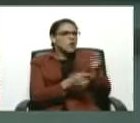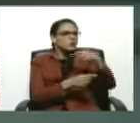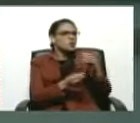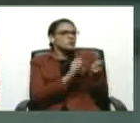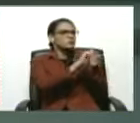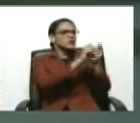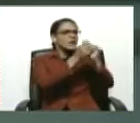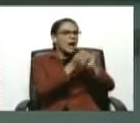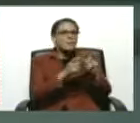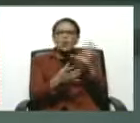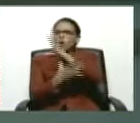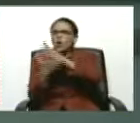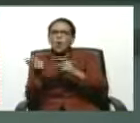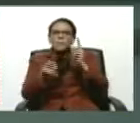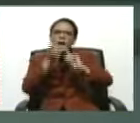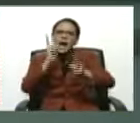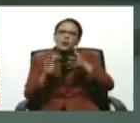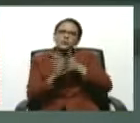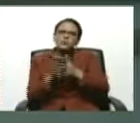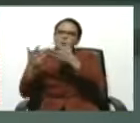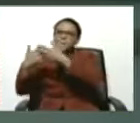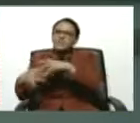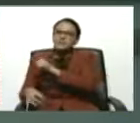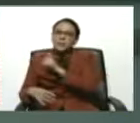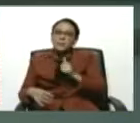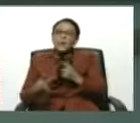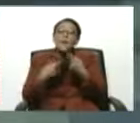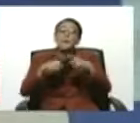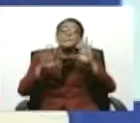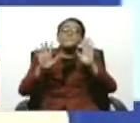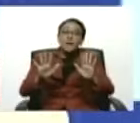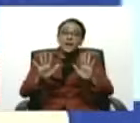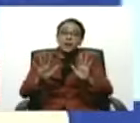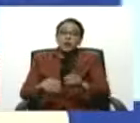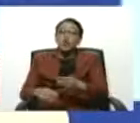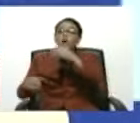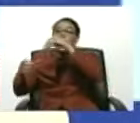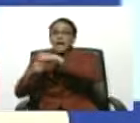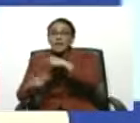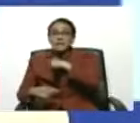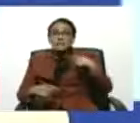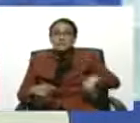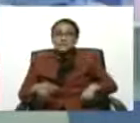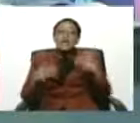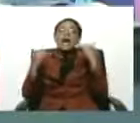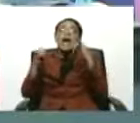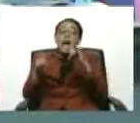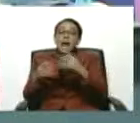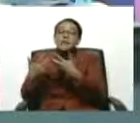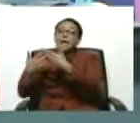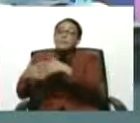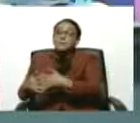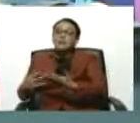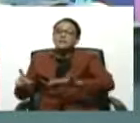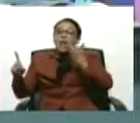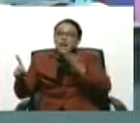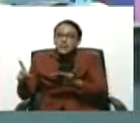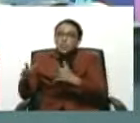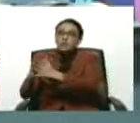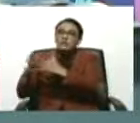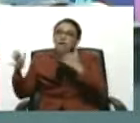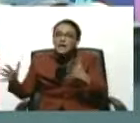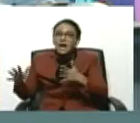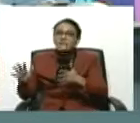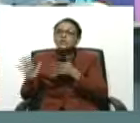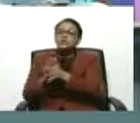todavía tiene compañías estatales y el gobierno ha tenido un rol positivo